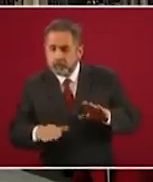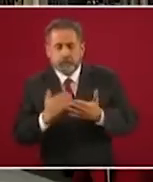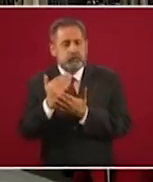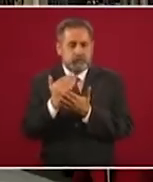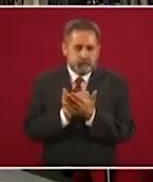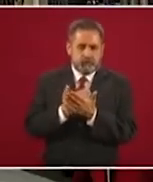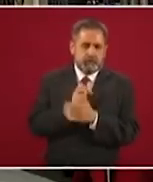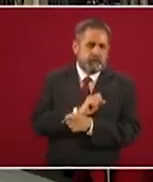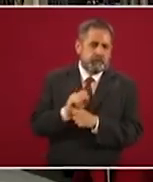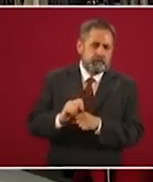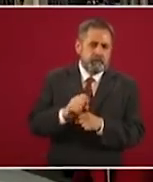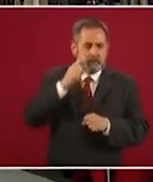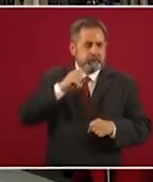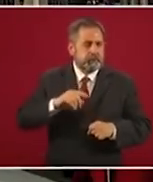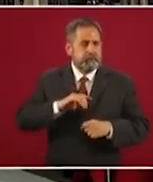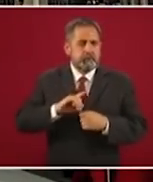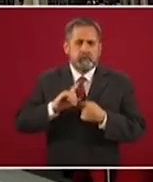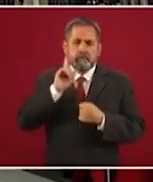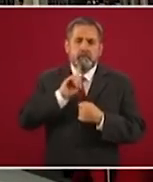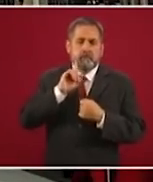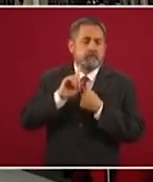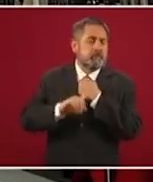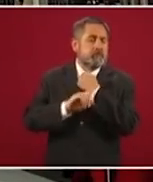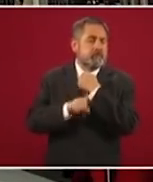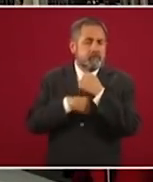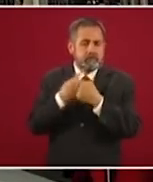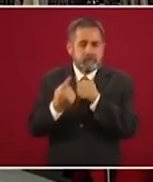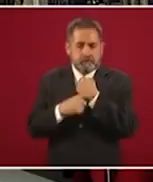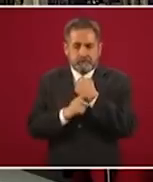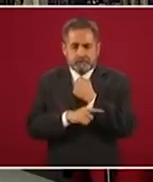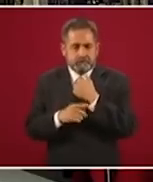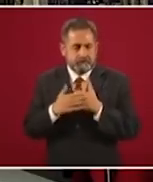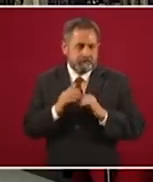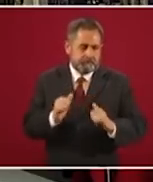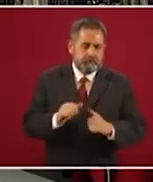luego, la mortalidad materna. No hay desabasto de